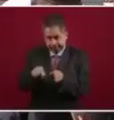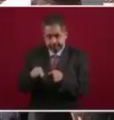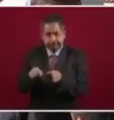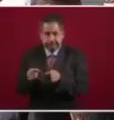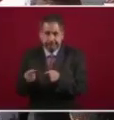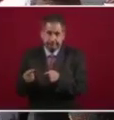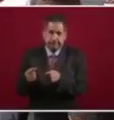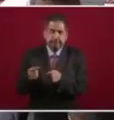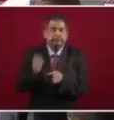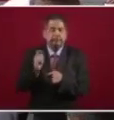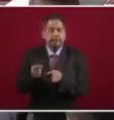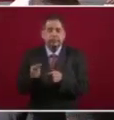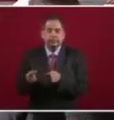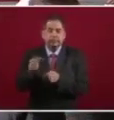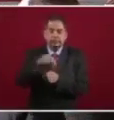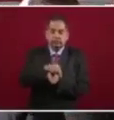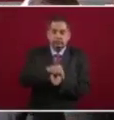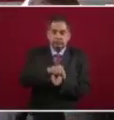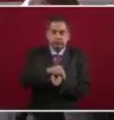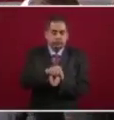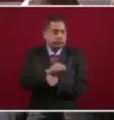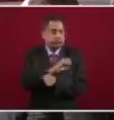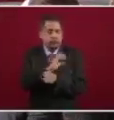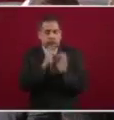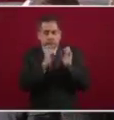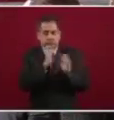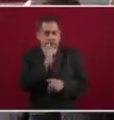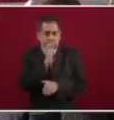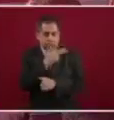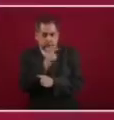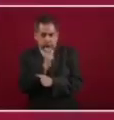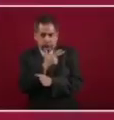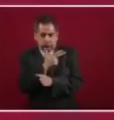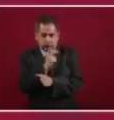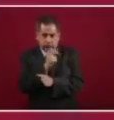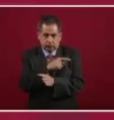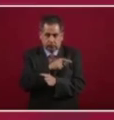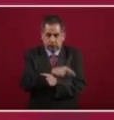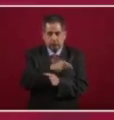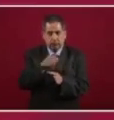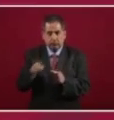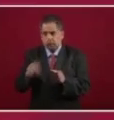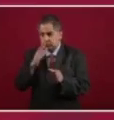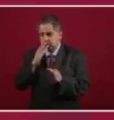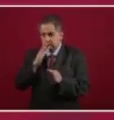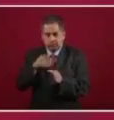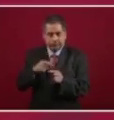los límites de Sonora con Chihuahua, y también